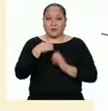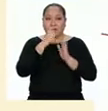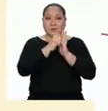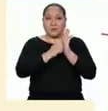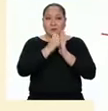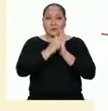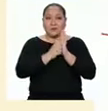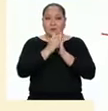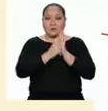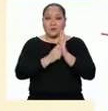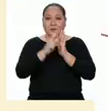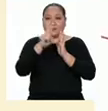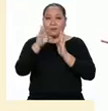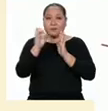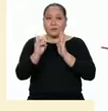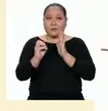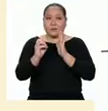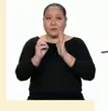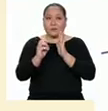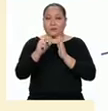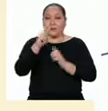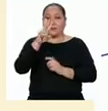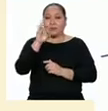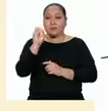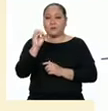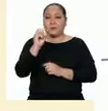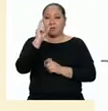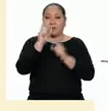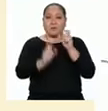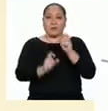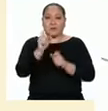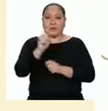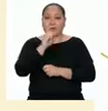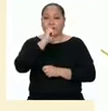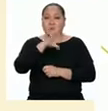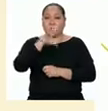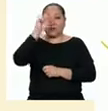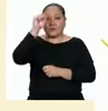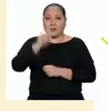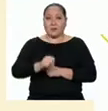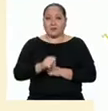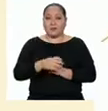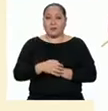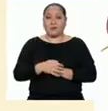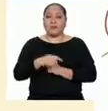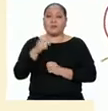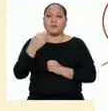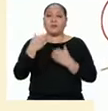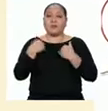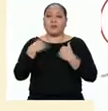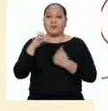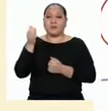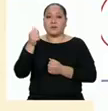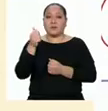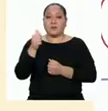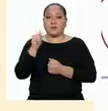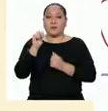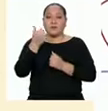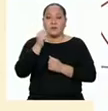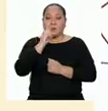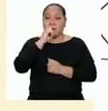tengo 20 barritas. 20 personas respondieron que sí y tengo 10 barritas.